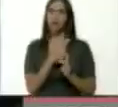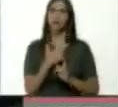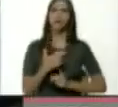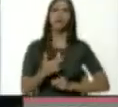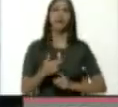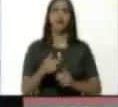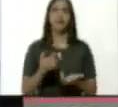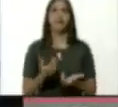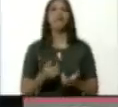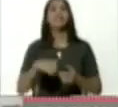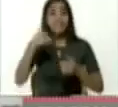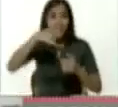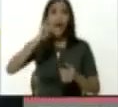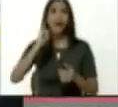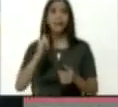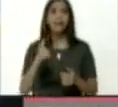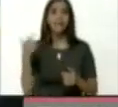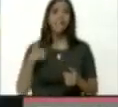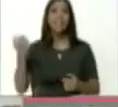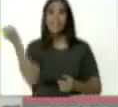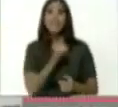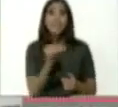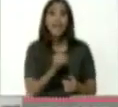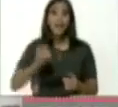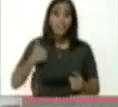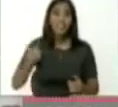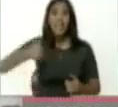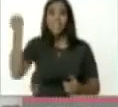habría un muerto, mira acá. Pero es que sí hay.